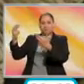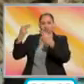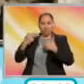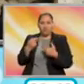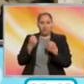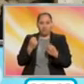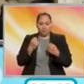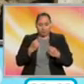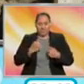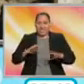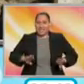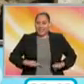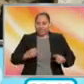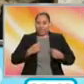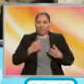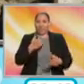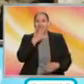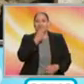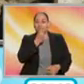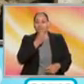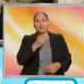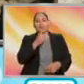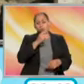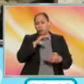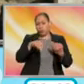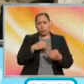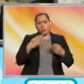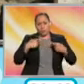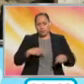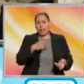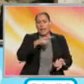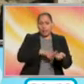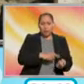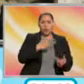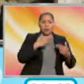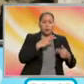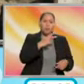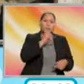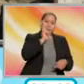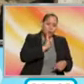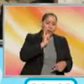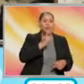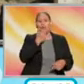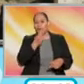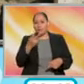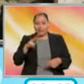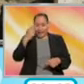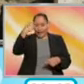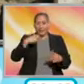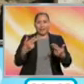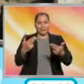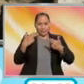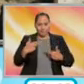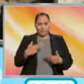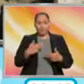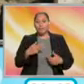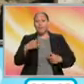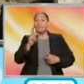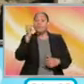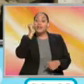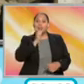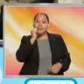que todos los seres humanos tenemos una parte femenina y una masculina. En ella la parte masculina era muy importante y siempre